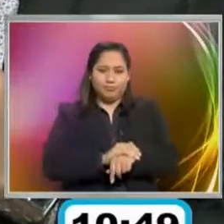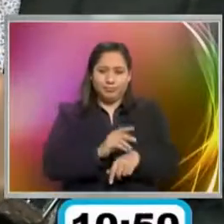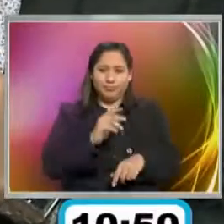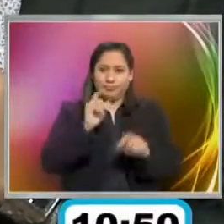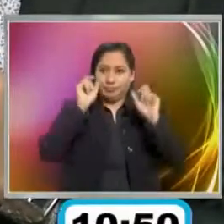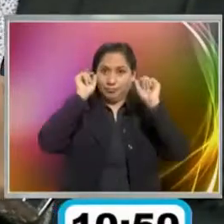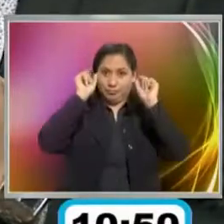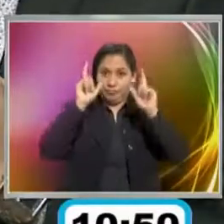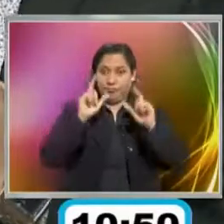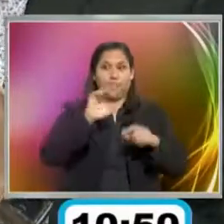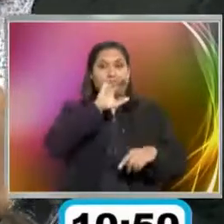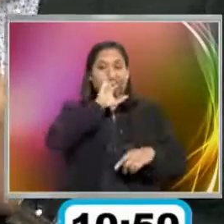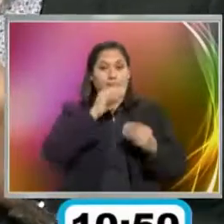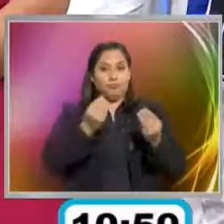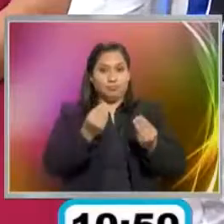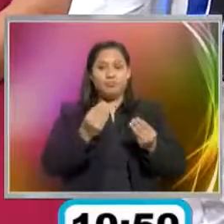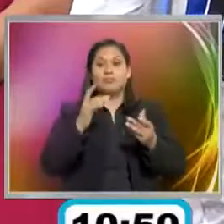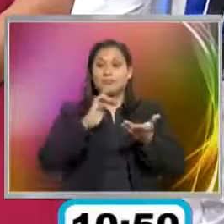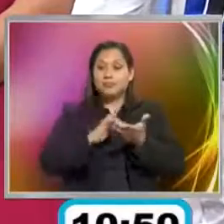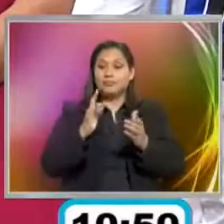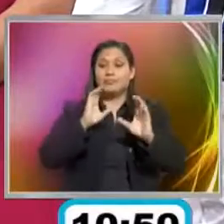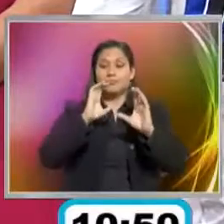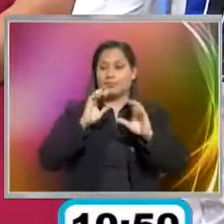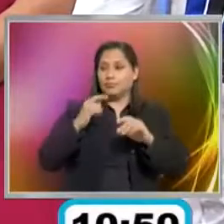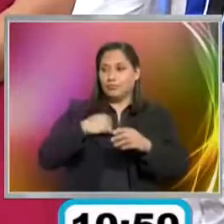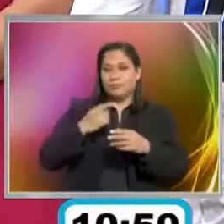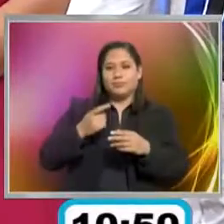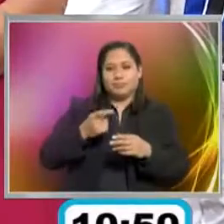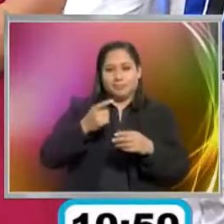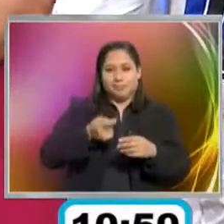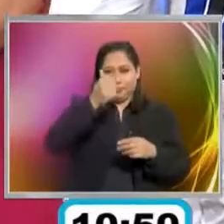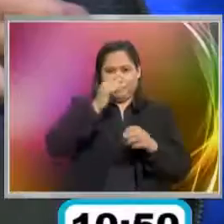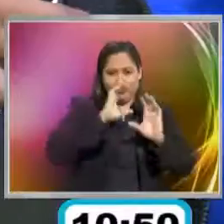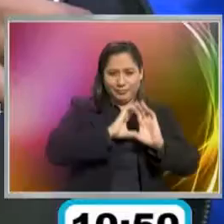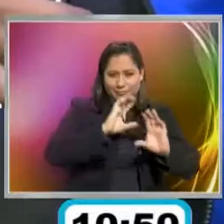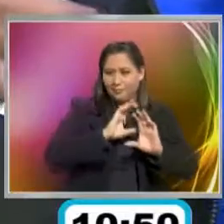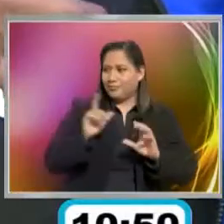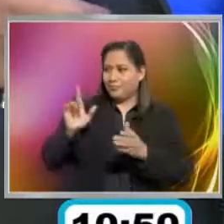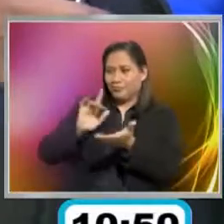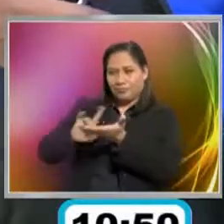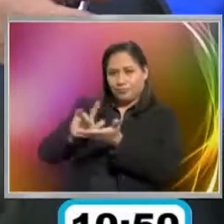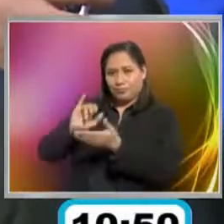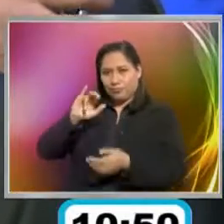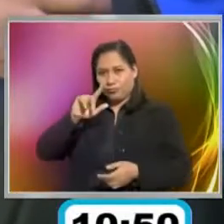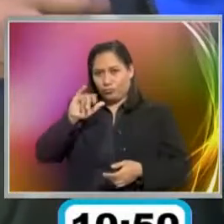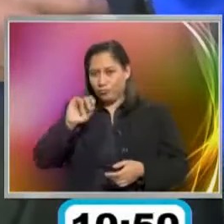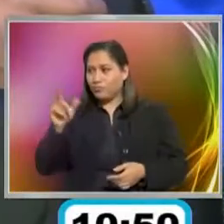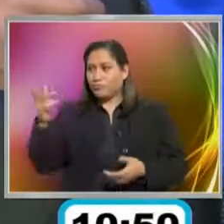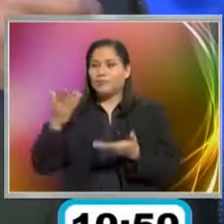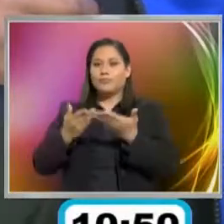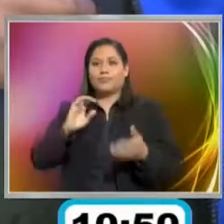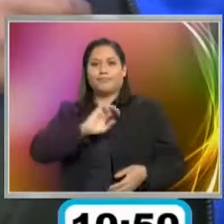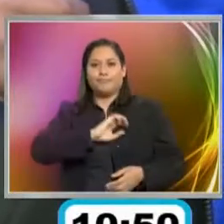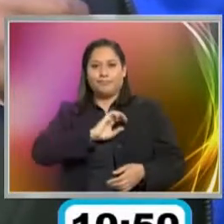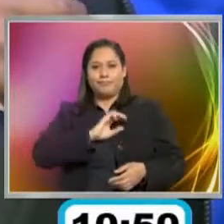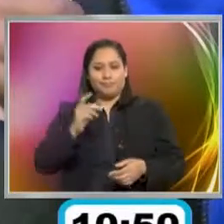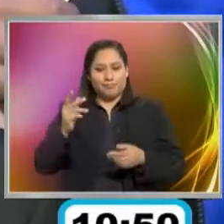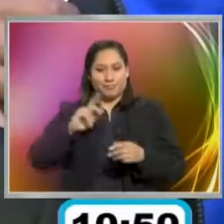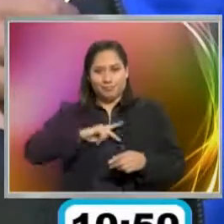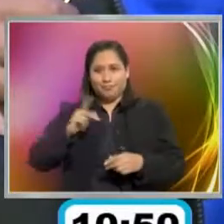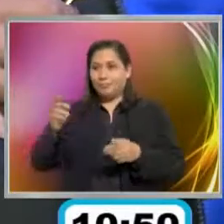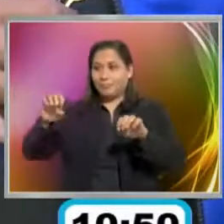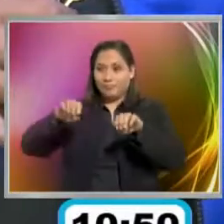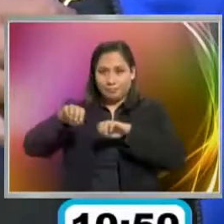mucho, gracias a un concierto que abrí de Julián, que me dio la Ajá. oportunidad de abrirlo, es que conozco a quien hoy es mi manager y la empresa que hoy me maneja.